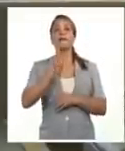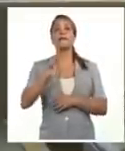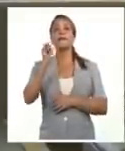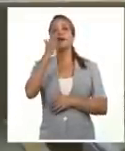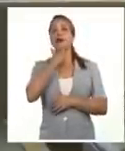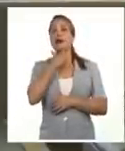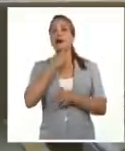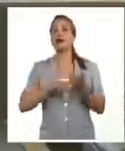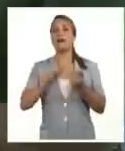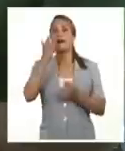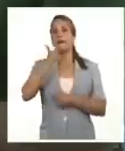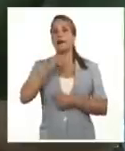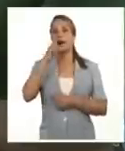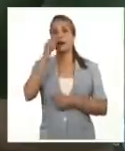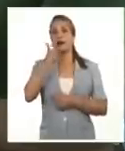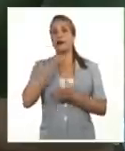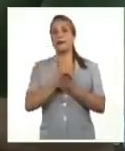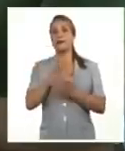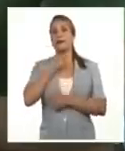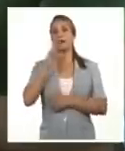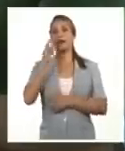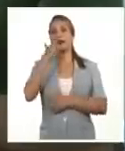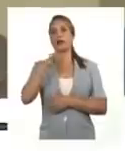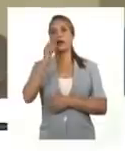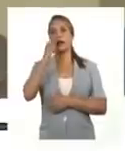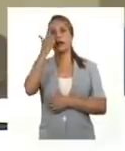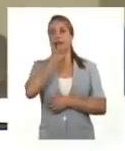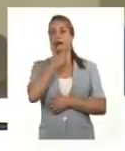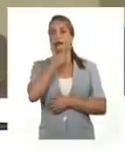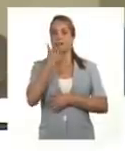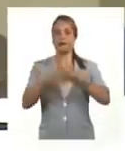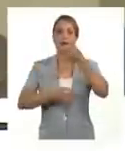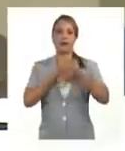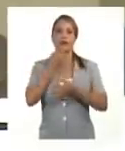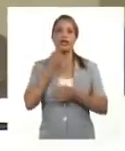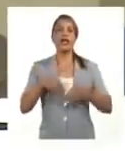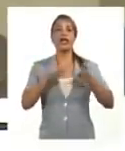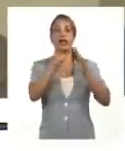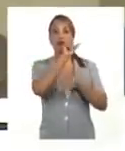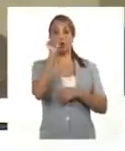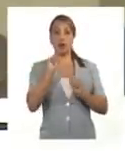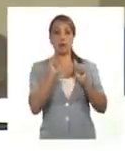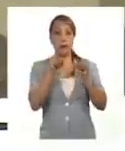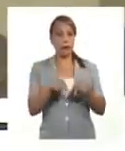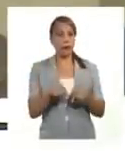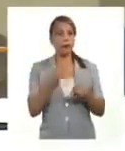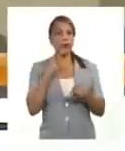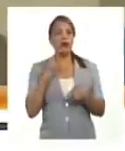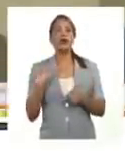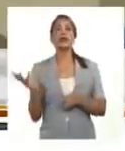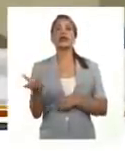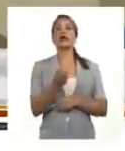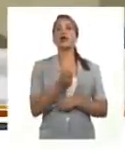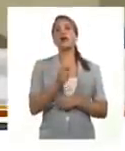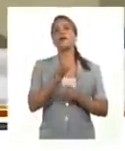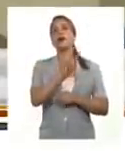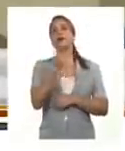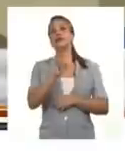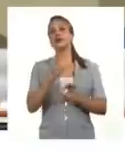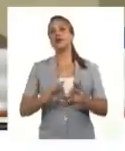Panamericana, al este de la capital. Escuchemos. El apartotel de la Villa Panamericana acoge a 22